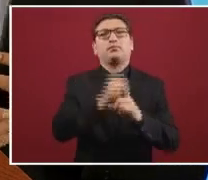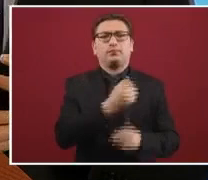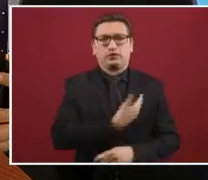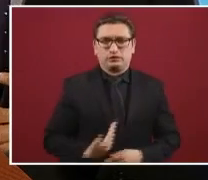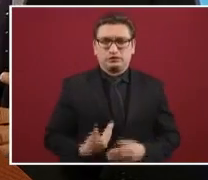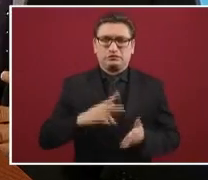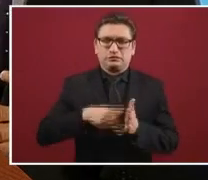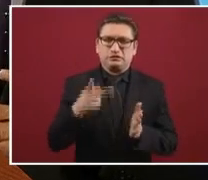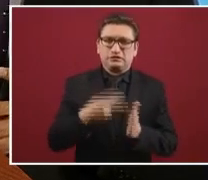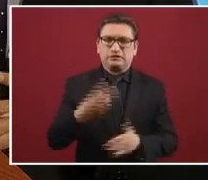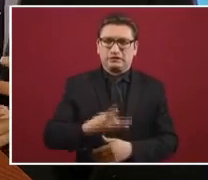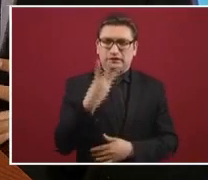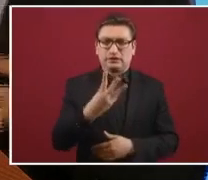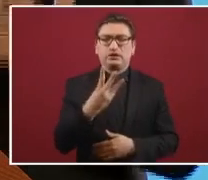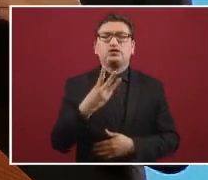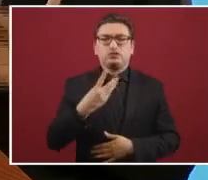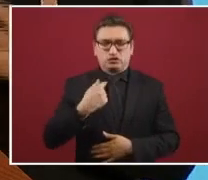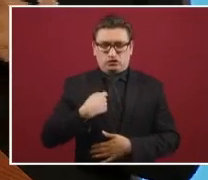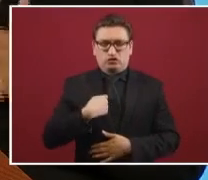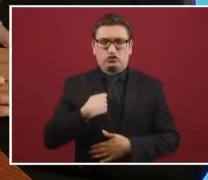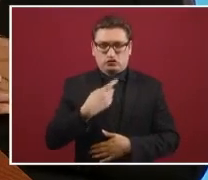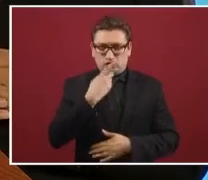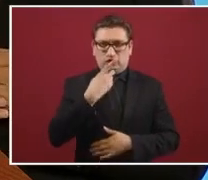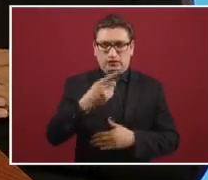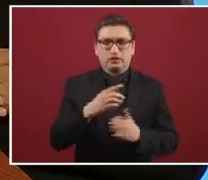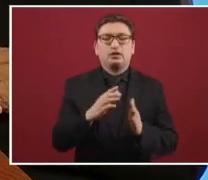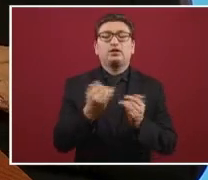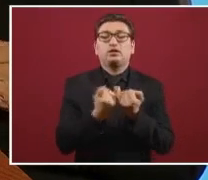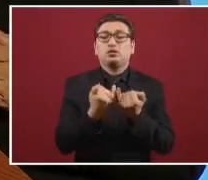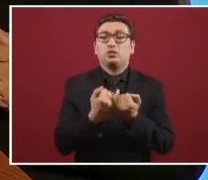3 veces en libros